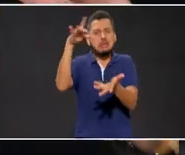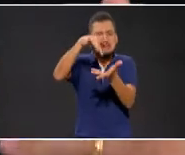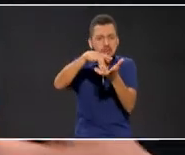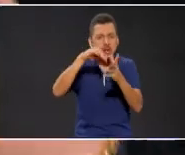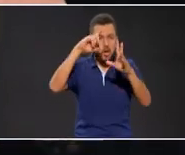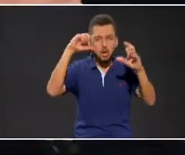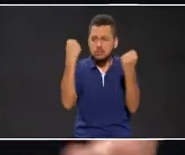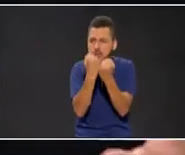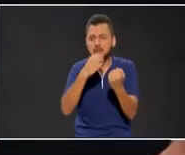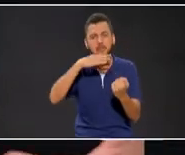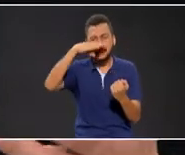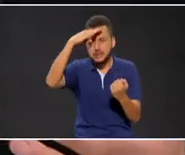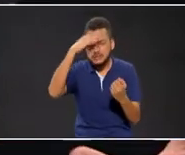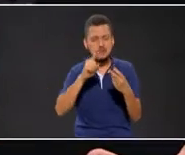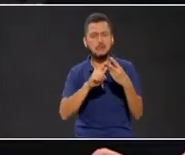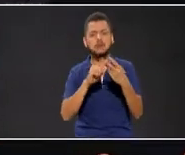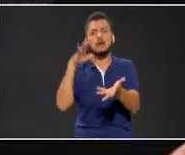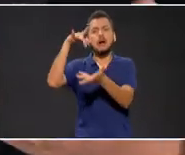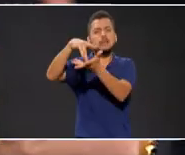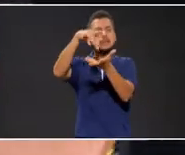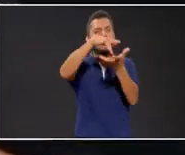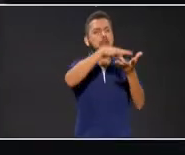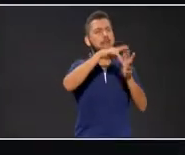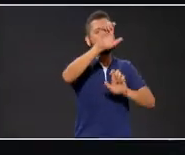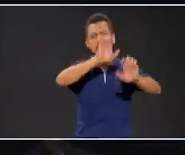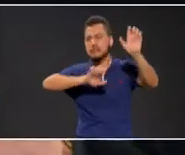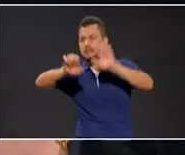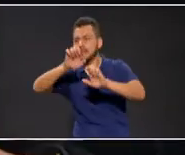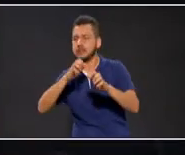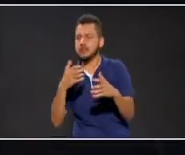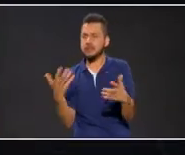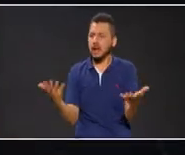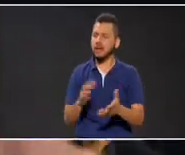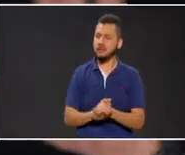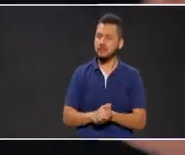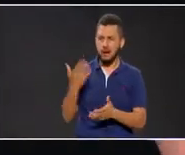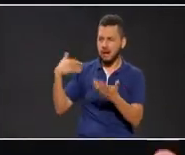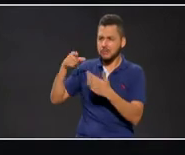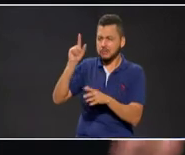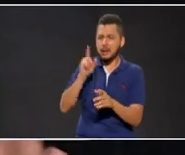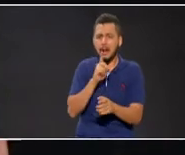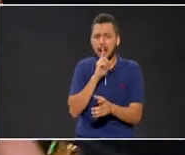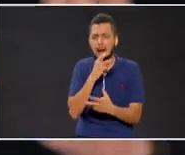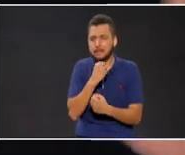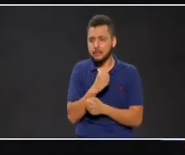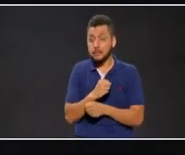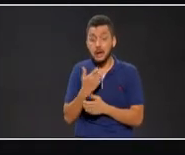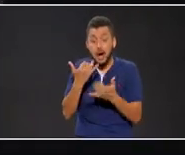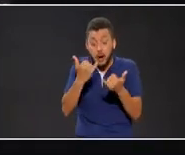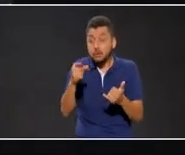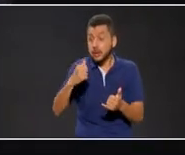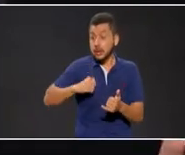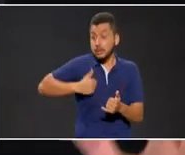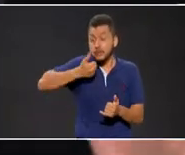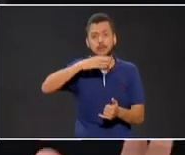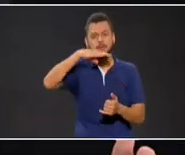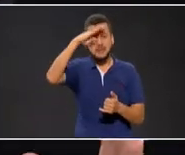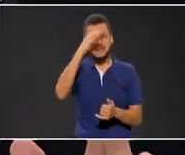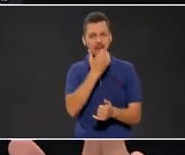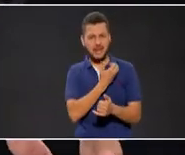muestran la ciudad en la defensa de los más pobres y apenas ahora cuando son candidatos es que dicen todos que van a salvar esto de la